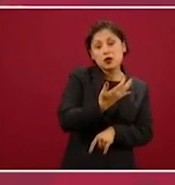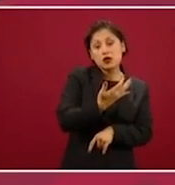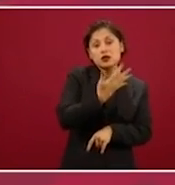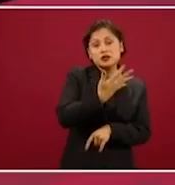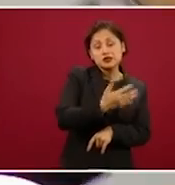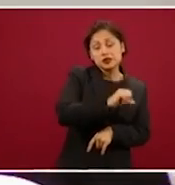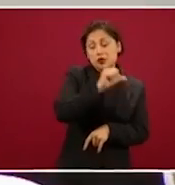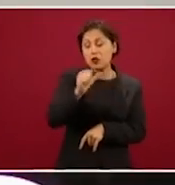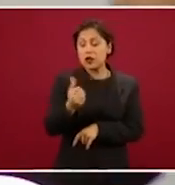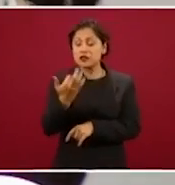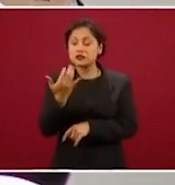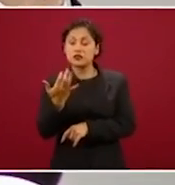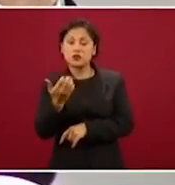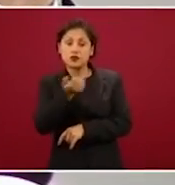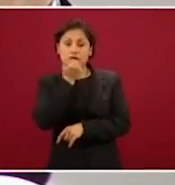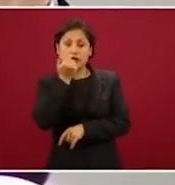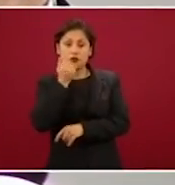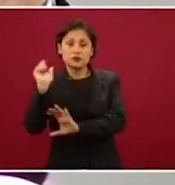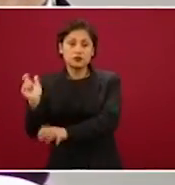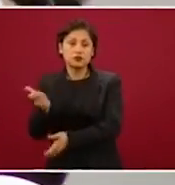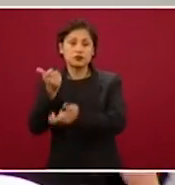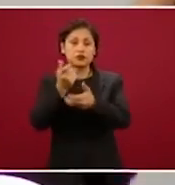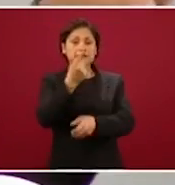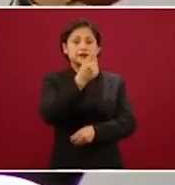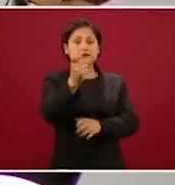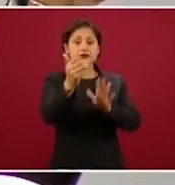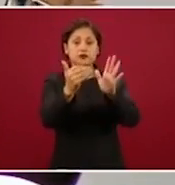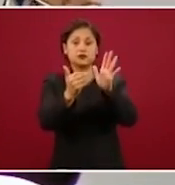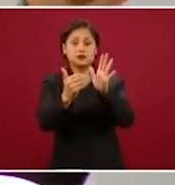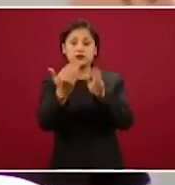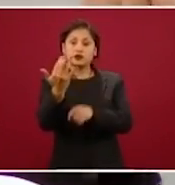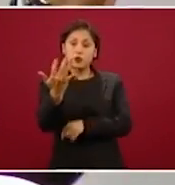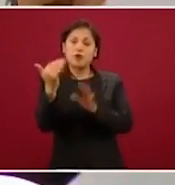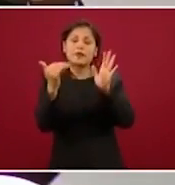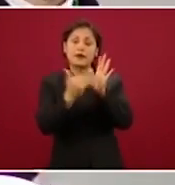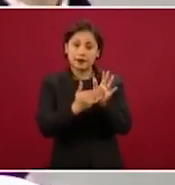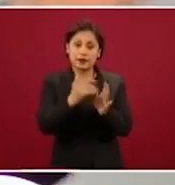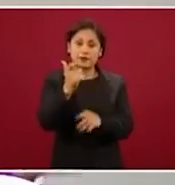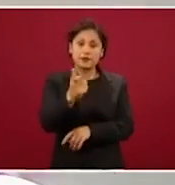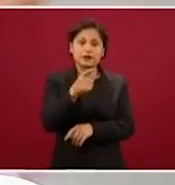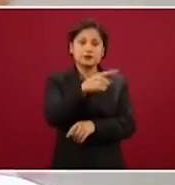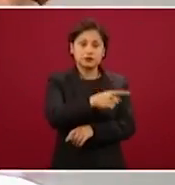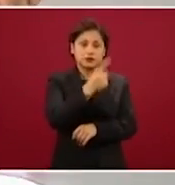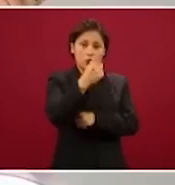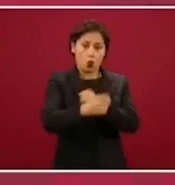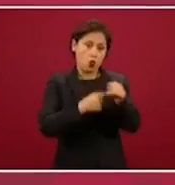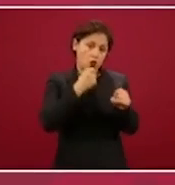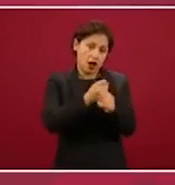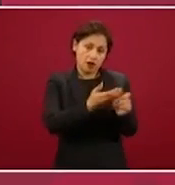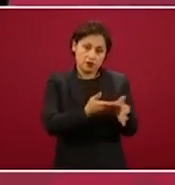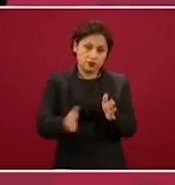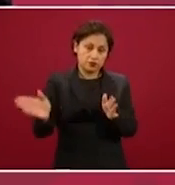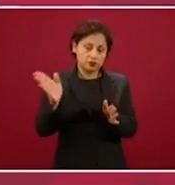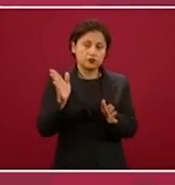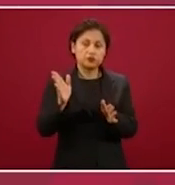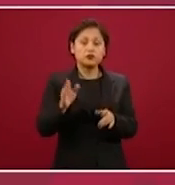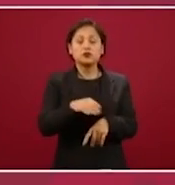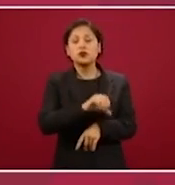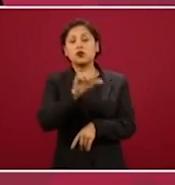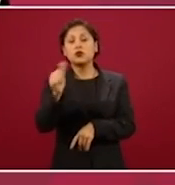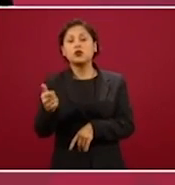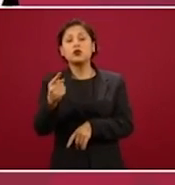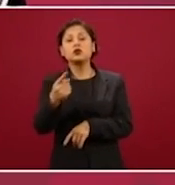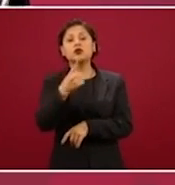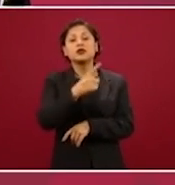multigrado, 150 mil pesos por ciclo escolar. Si es de 50 a